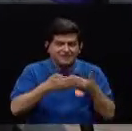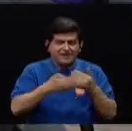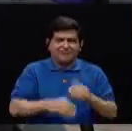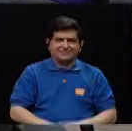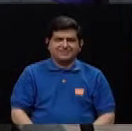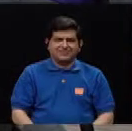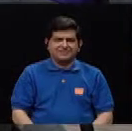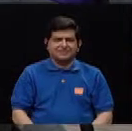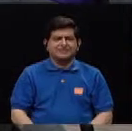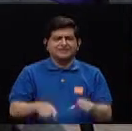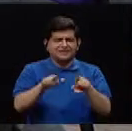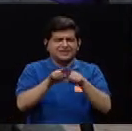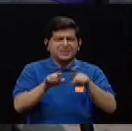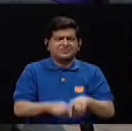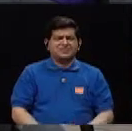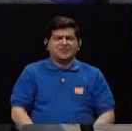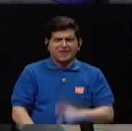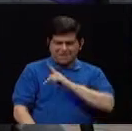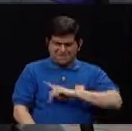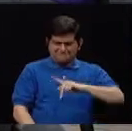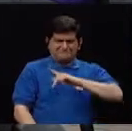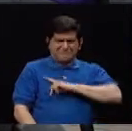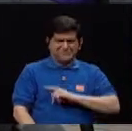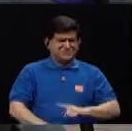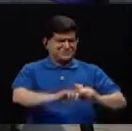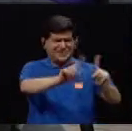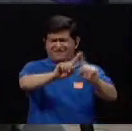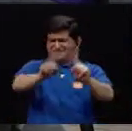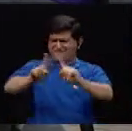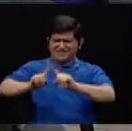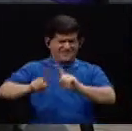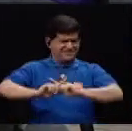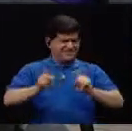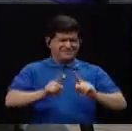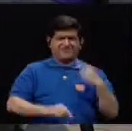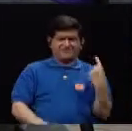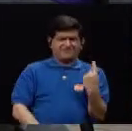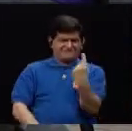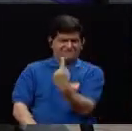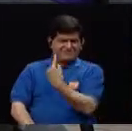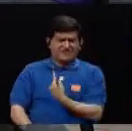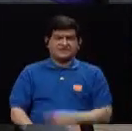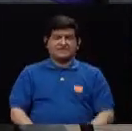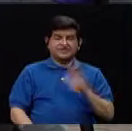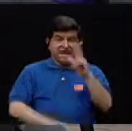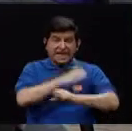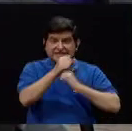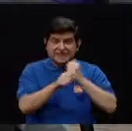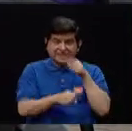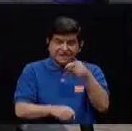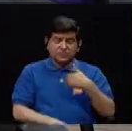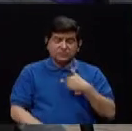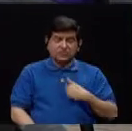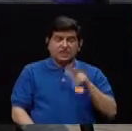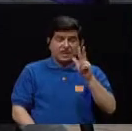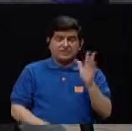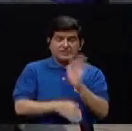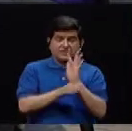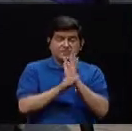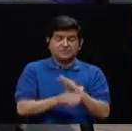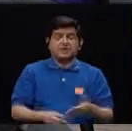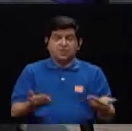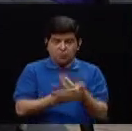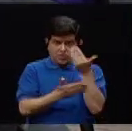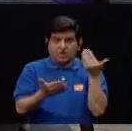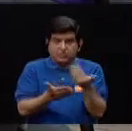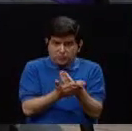interrumpa, y con personalidades tan diferentes, tan, ¿verdad? O sea que en cuestión de 3 años tuviste 3 sí, estrenos,